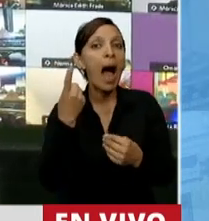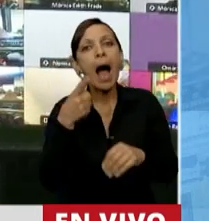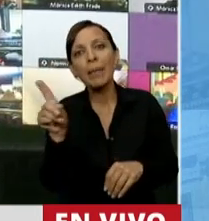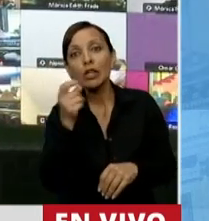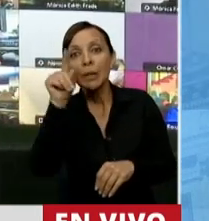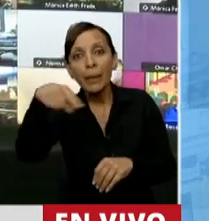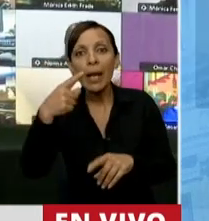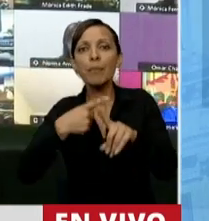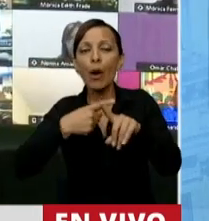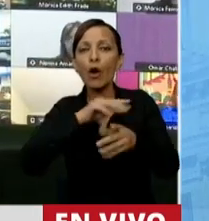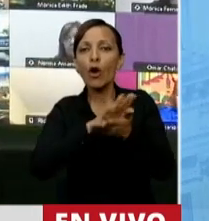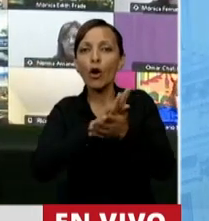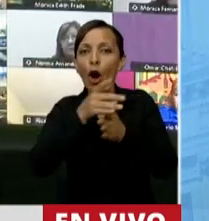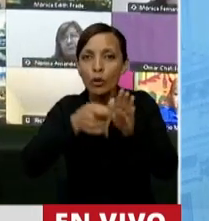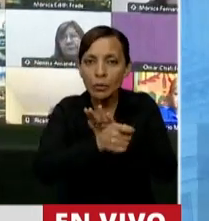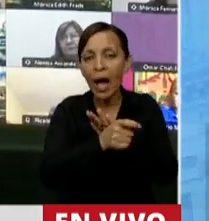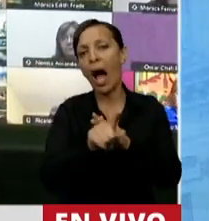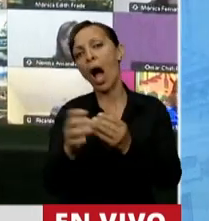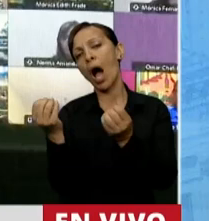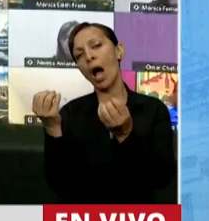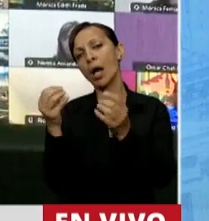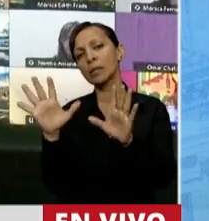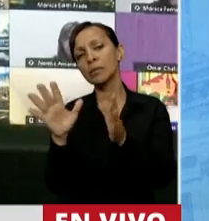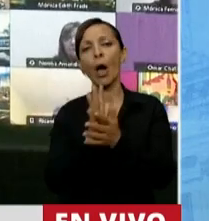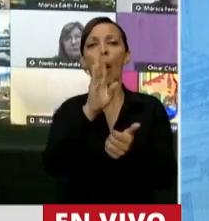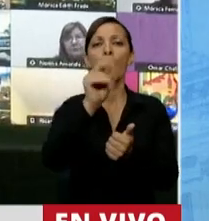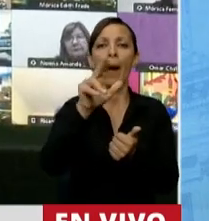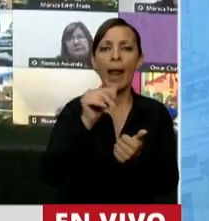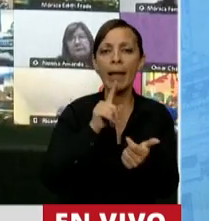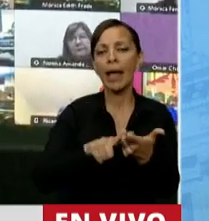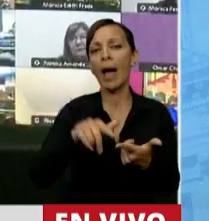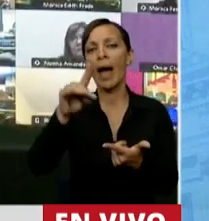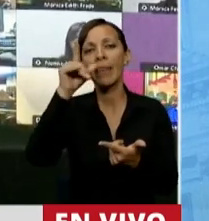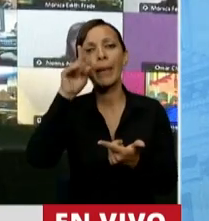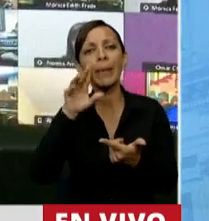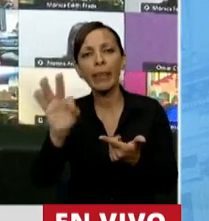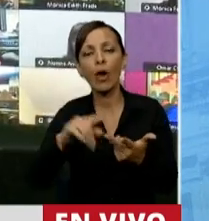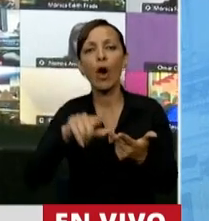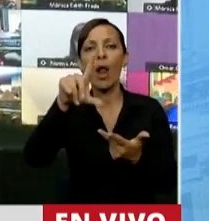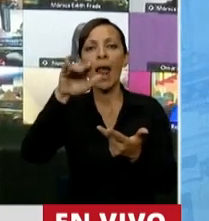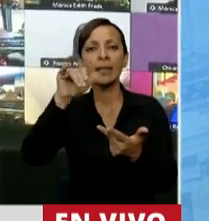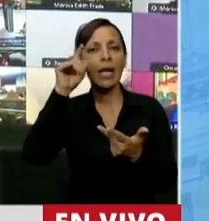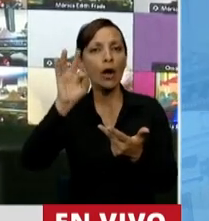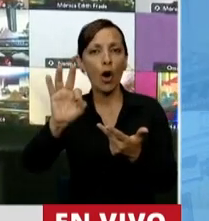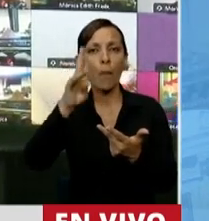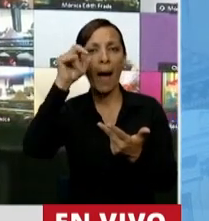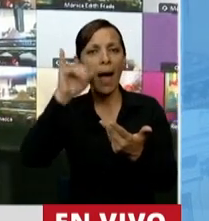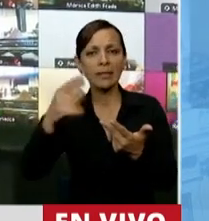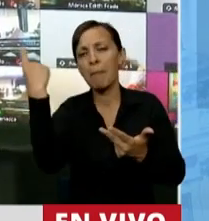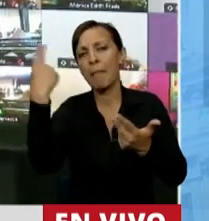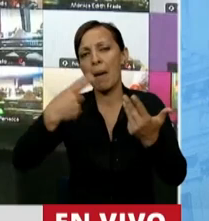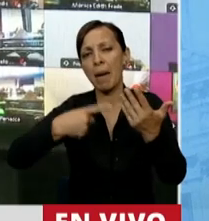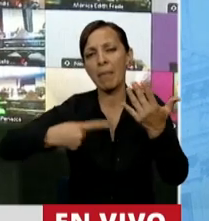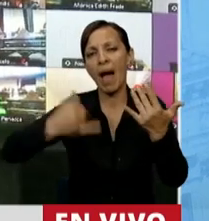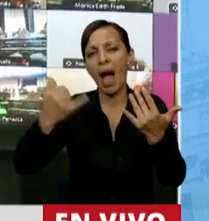producto de la corrupción, salvo los Barata, los Devido, los Lázaro Báez, y puedo seguir si quieren un